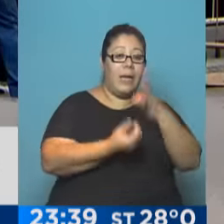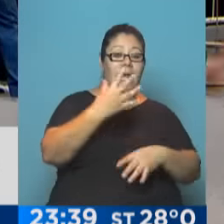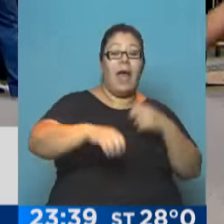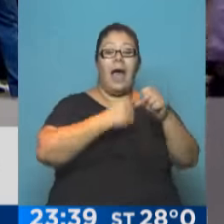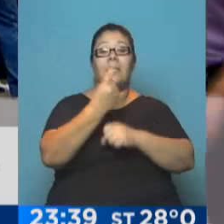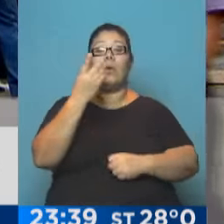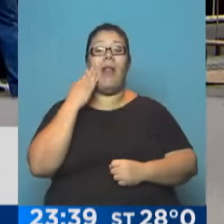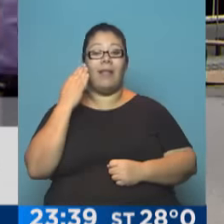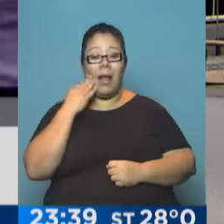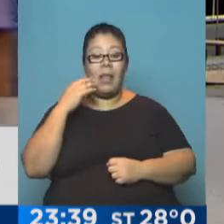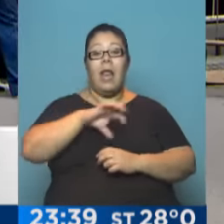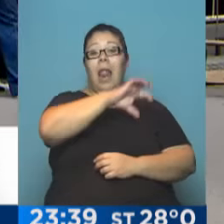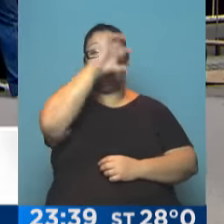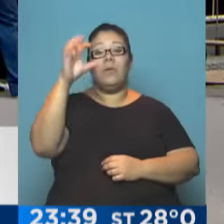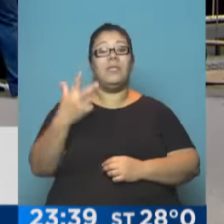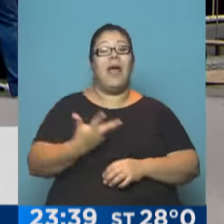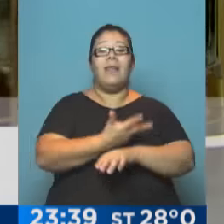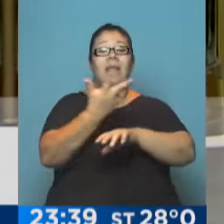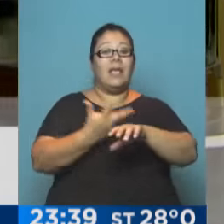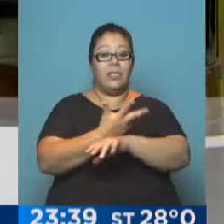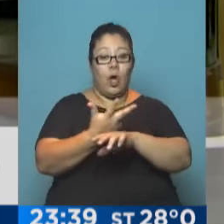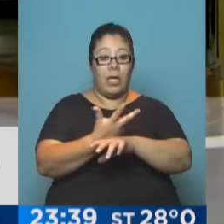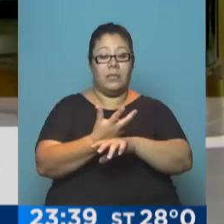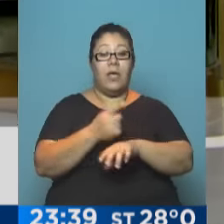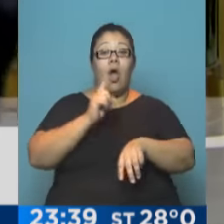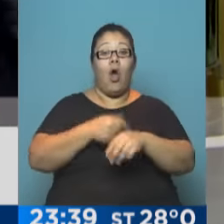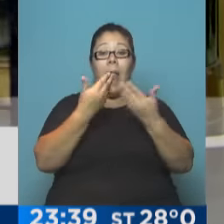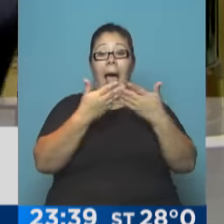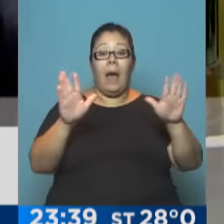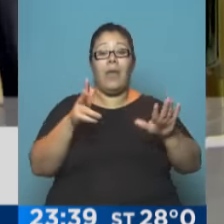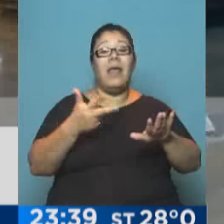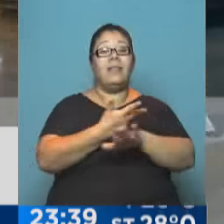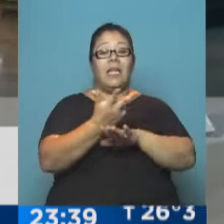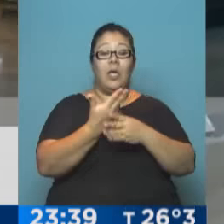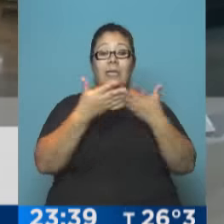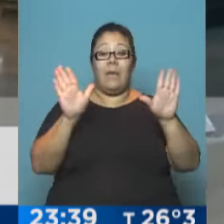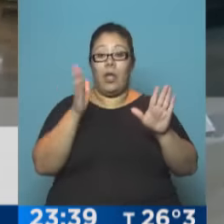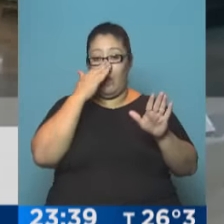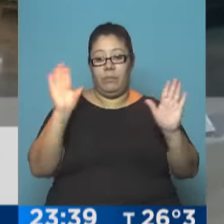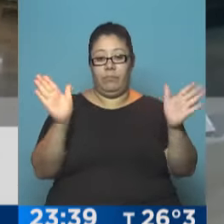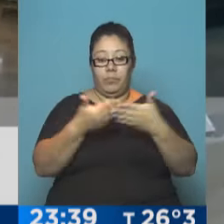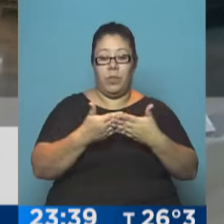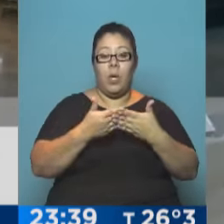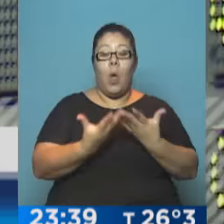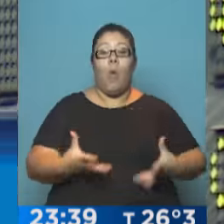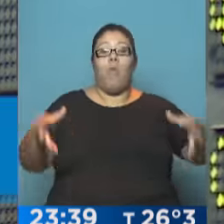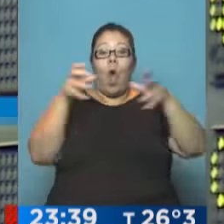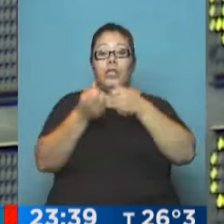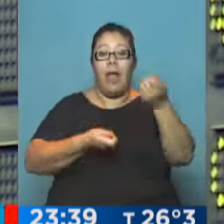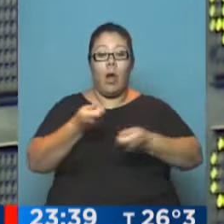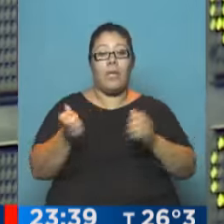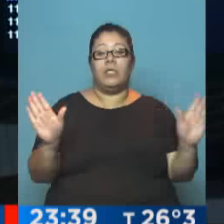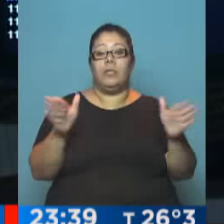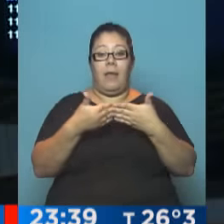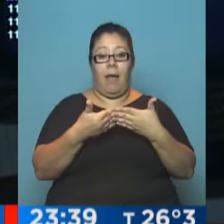del interior durante 3 horas a partir de su hora de apertura. En tanto, la Bolsa de Comercio se mantendrá cerrada, por lo que no